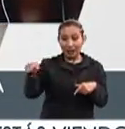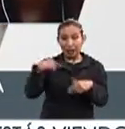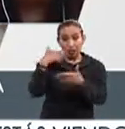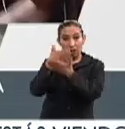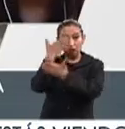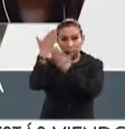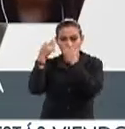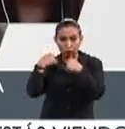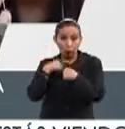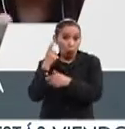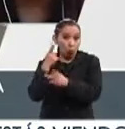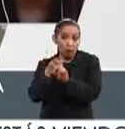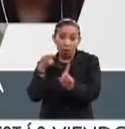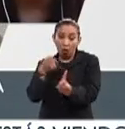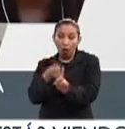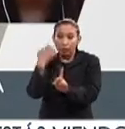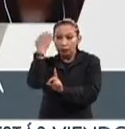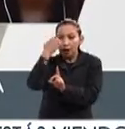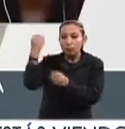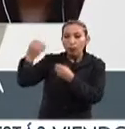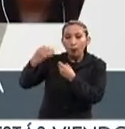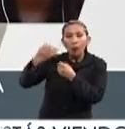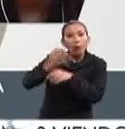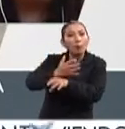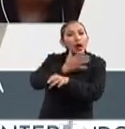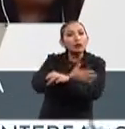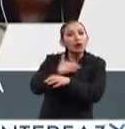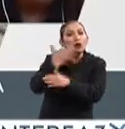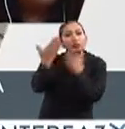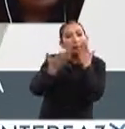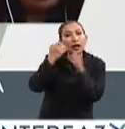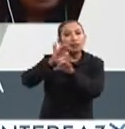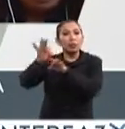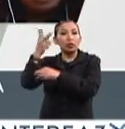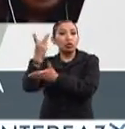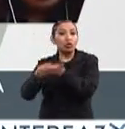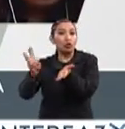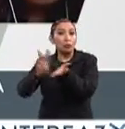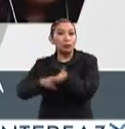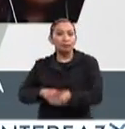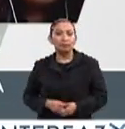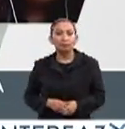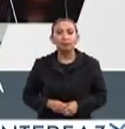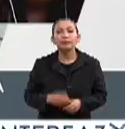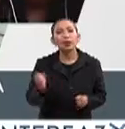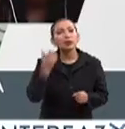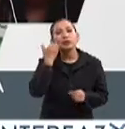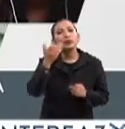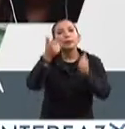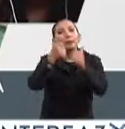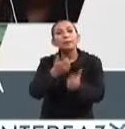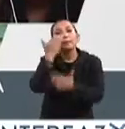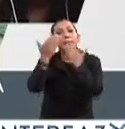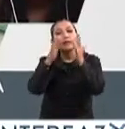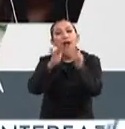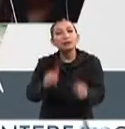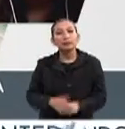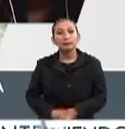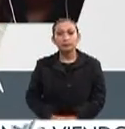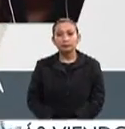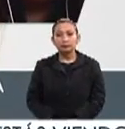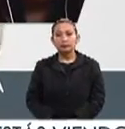más estudiando y las experiencias que nos comparten nuestros compañeros que están trabajando. Claro. ¿Cuánto tiempo estuviste estudiando allá en